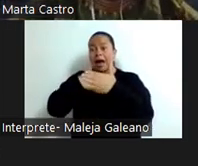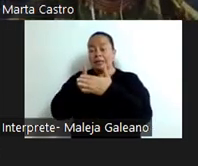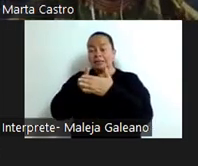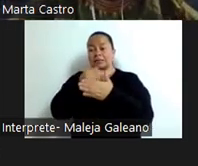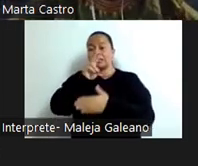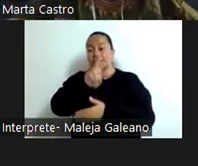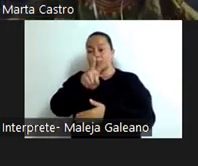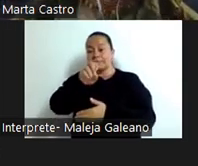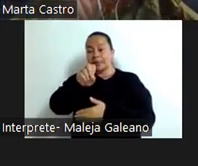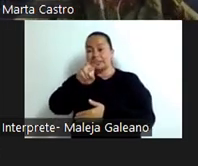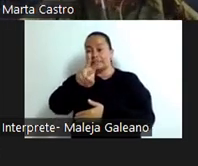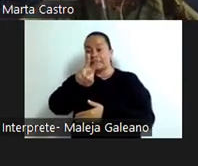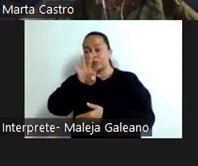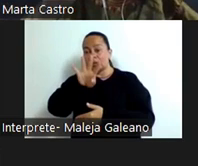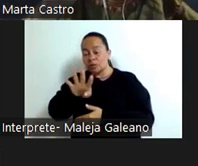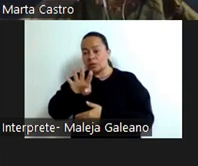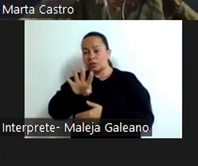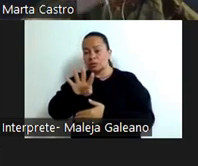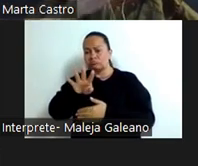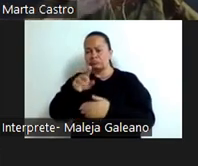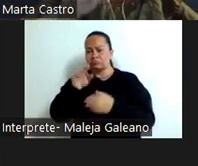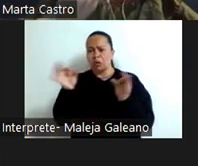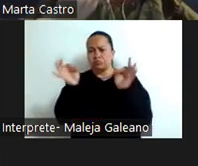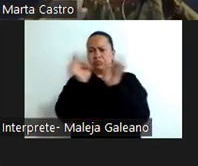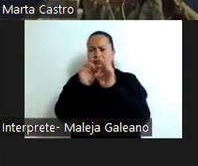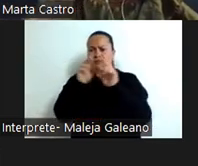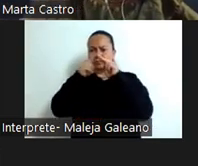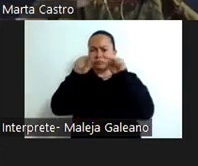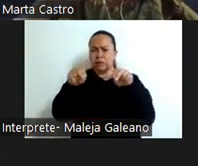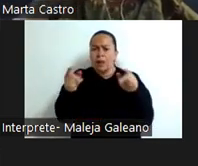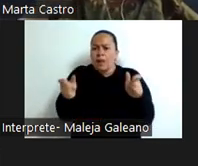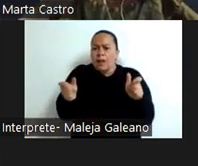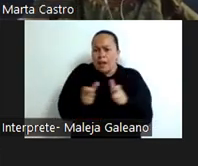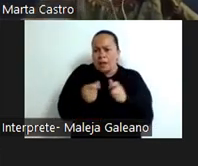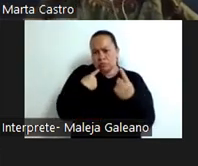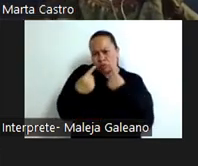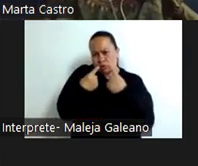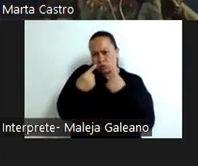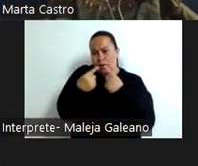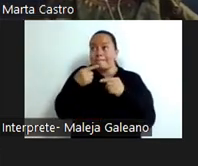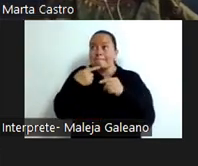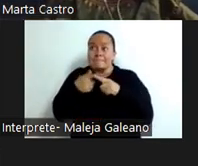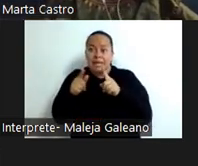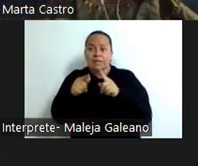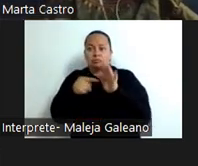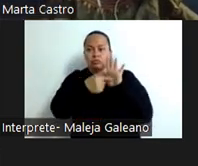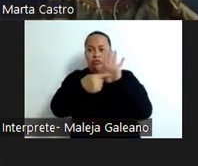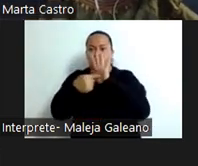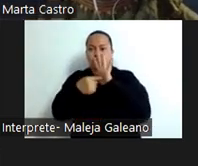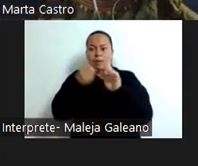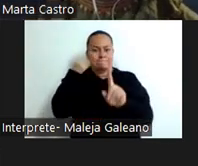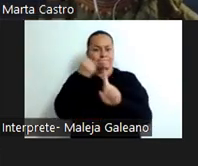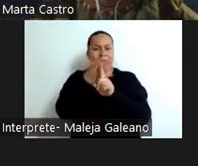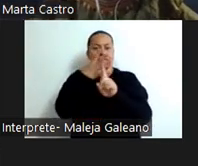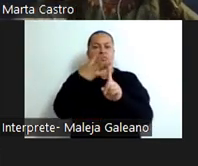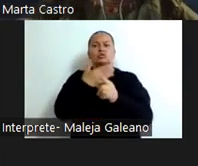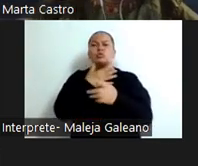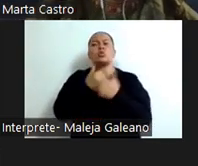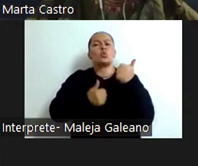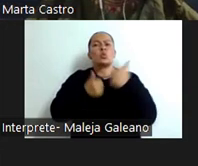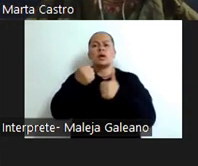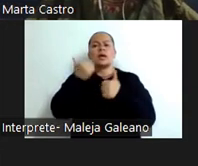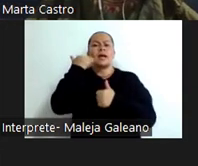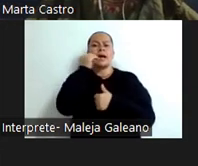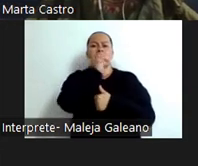enfoque de género muy poco todavía pero sí ha generado algunas reseñas sobre Cuáles son los impactos que tenemos las mujeres en